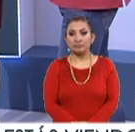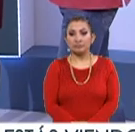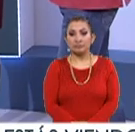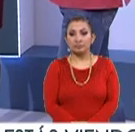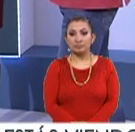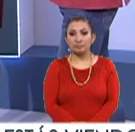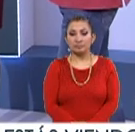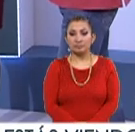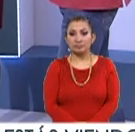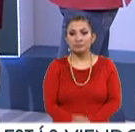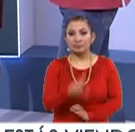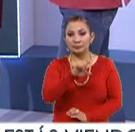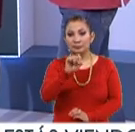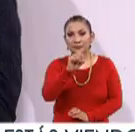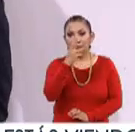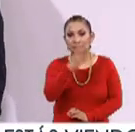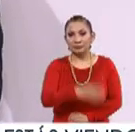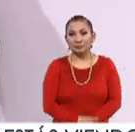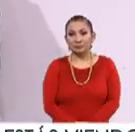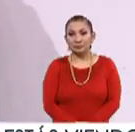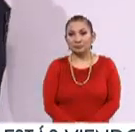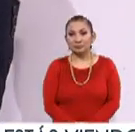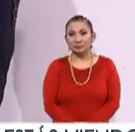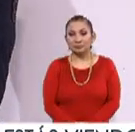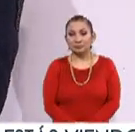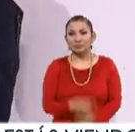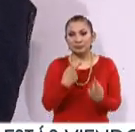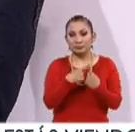suma, 123 más